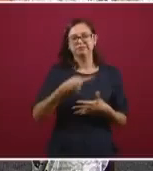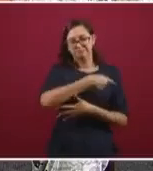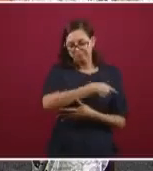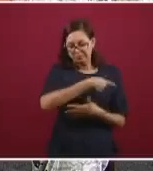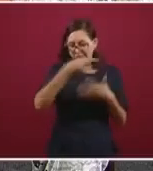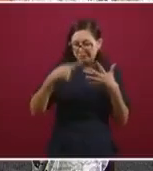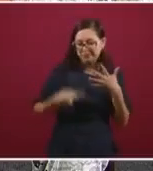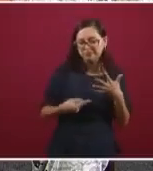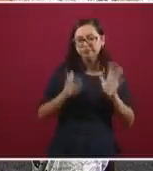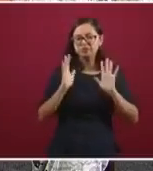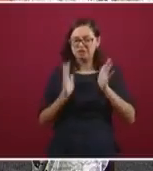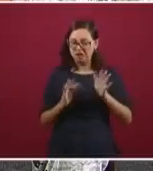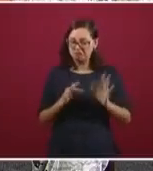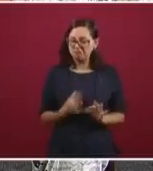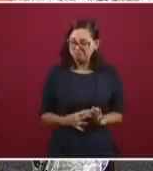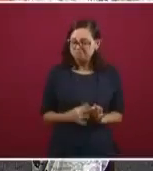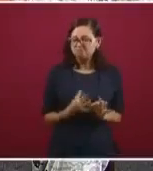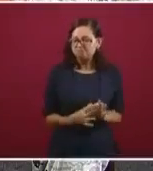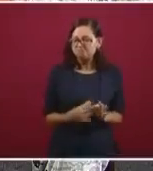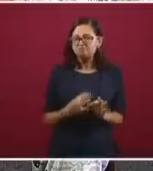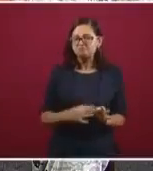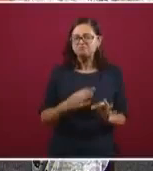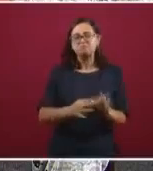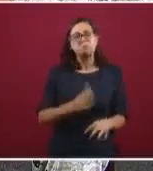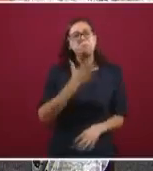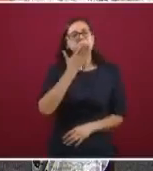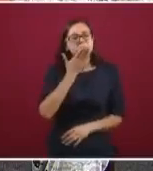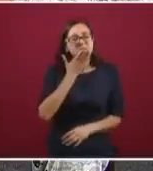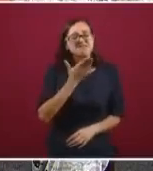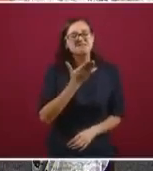bien, bien.